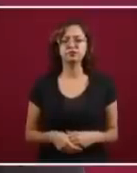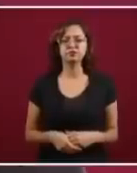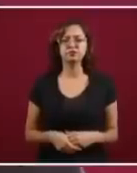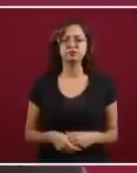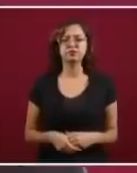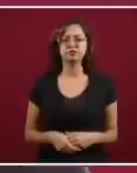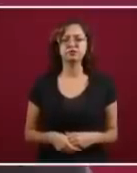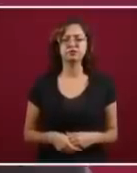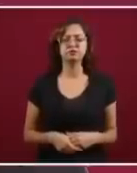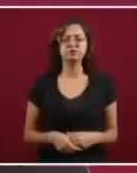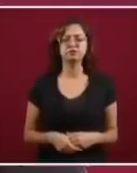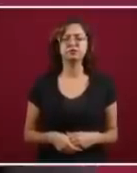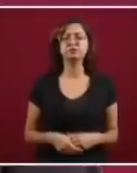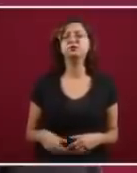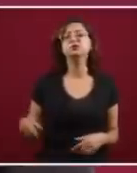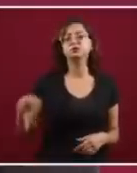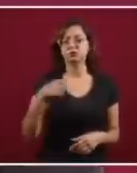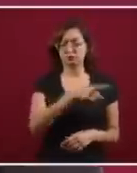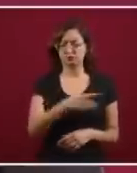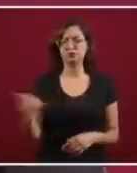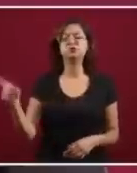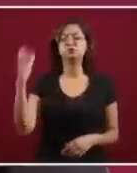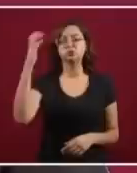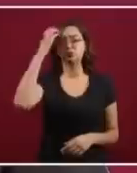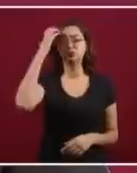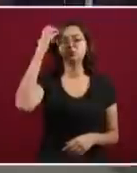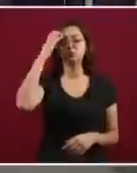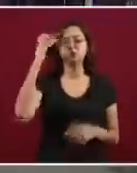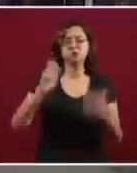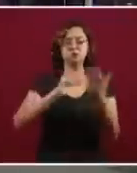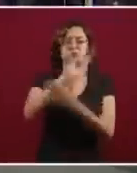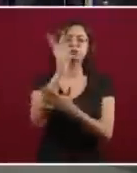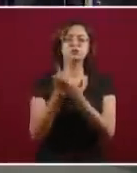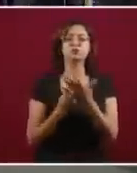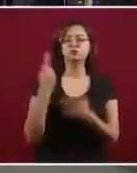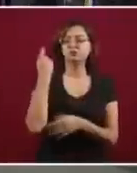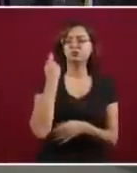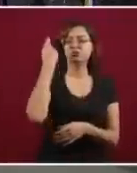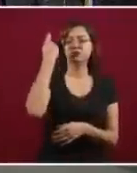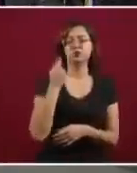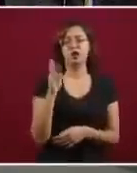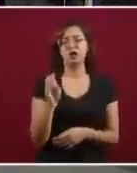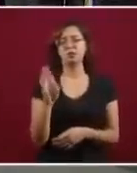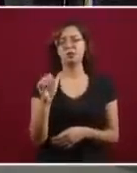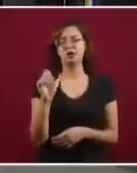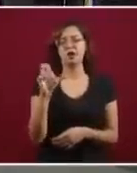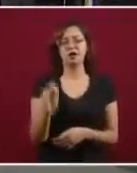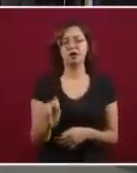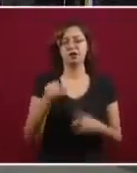ya conocen ustedes el programa de becas para jóvenes